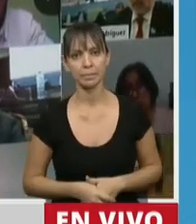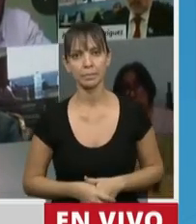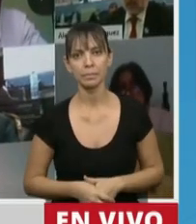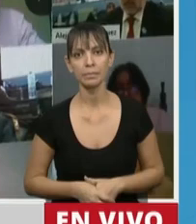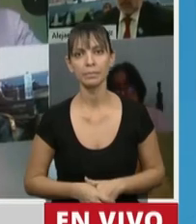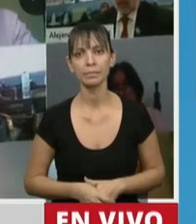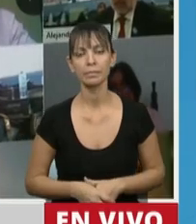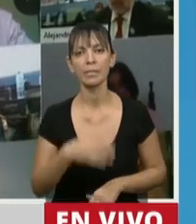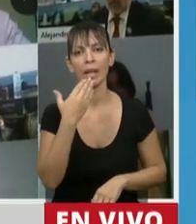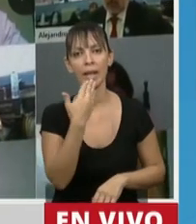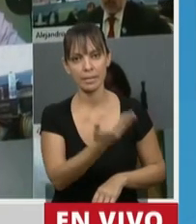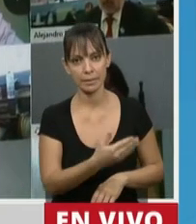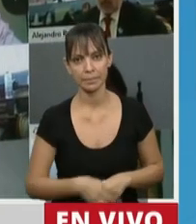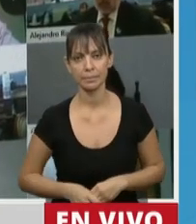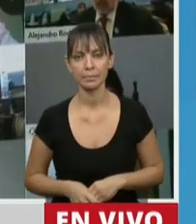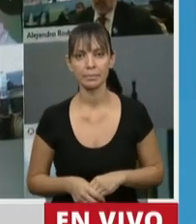Gracias.